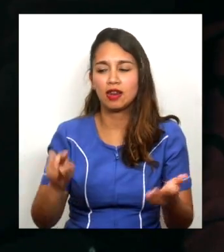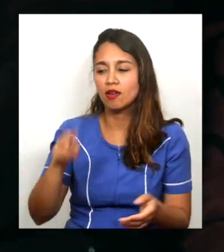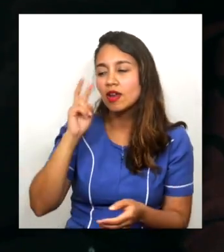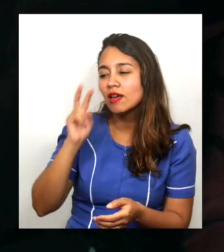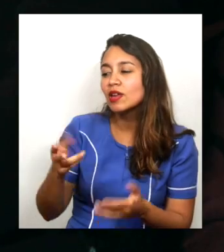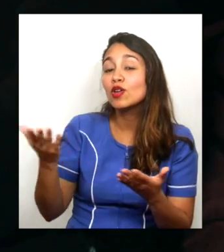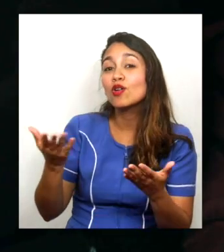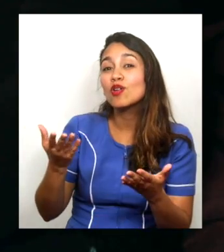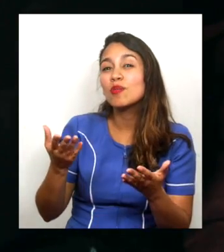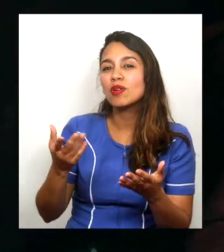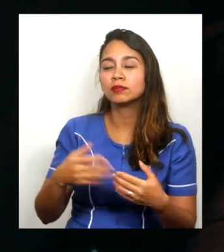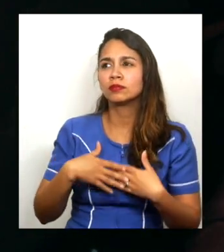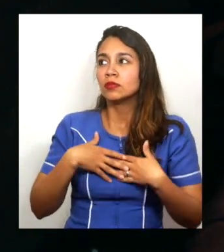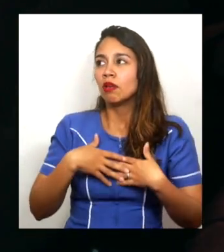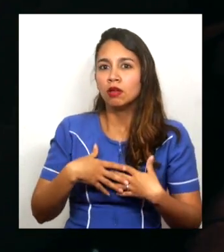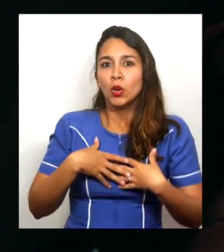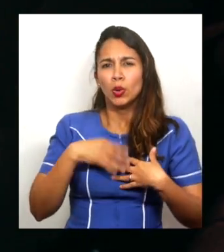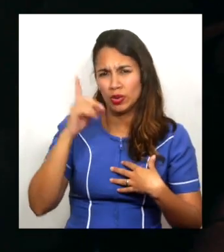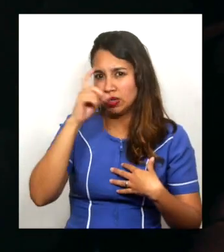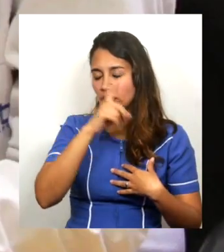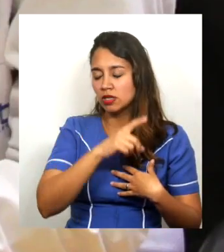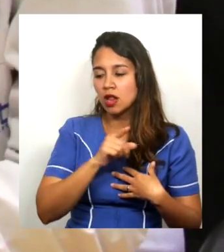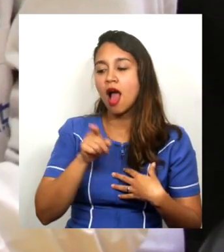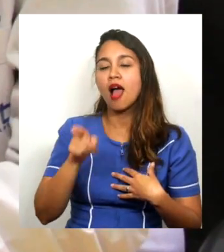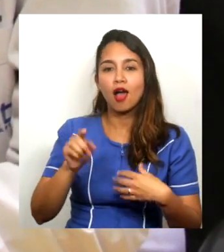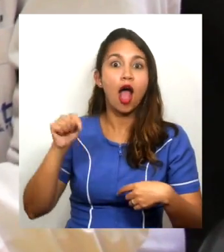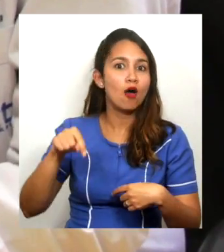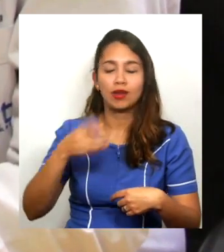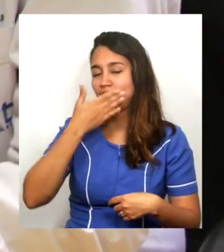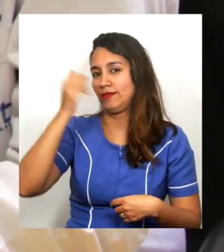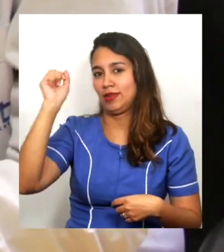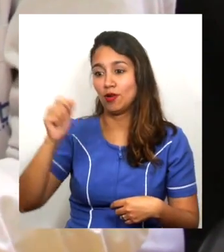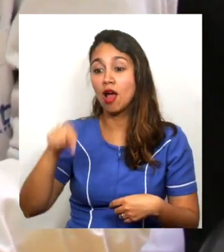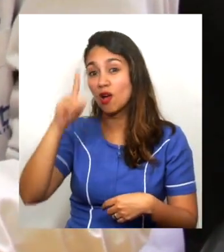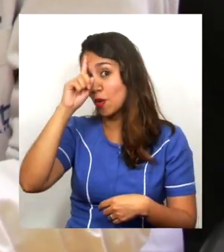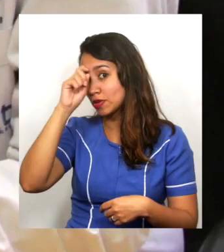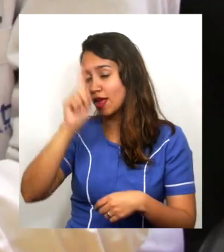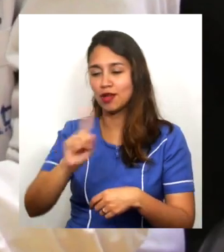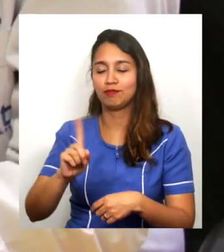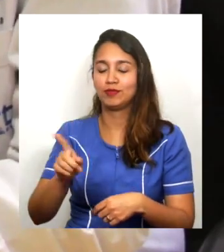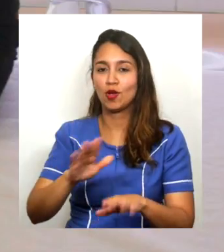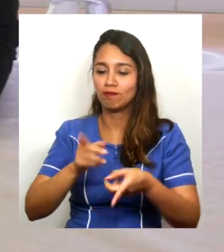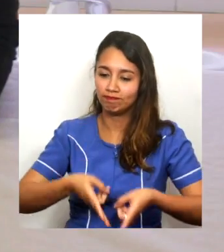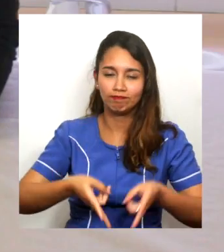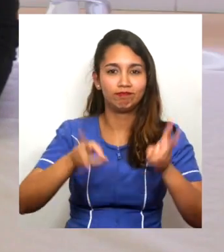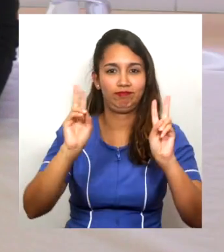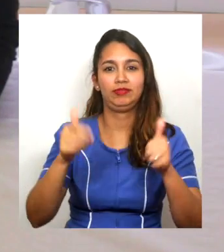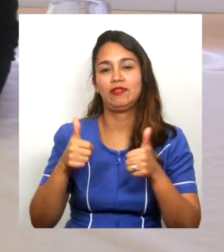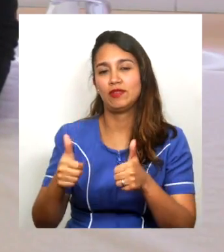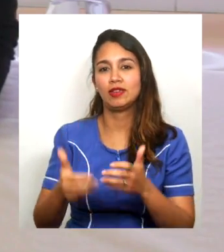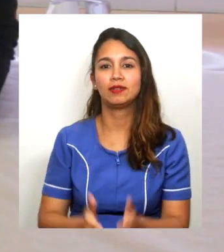Claramente ya ha disminuido su disnea, que fue o falta de aire lo que motivó la cirugía. Está de alto punto de vista quirúrgico, si puedo